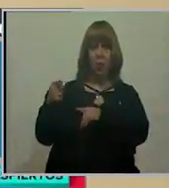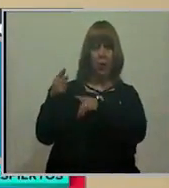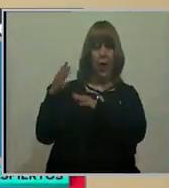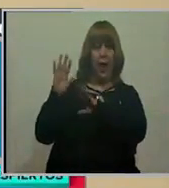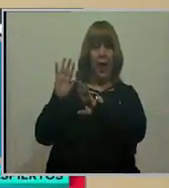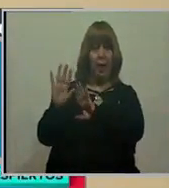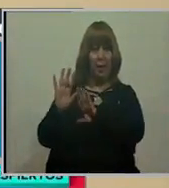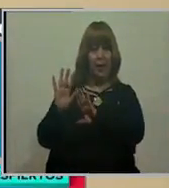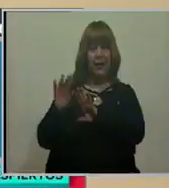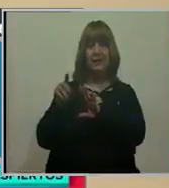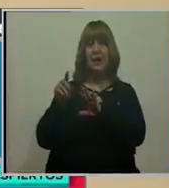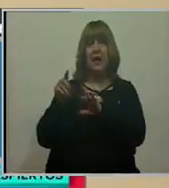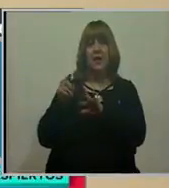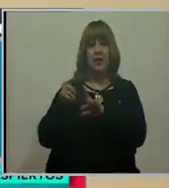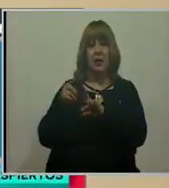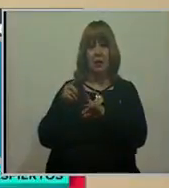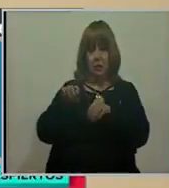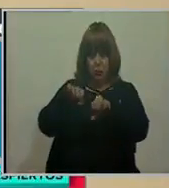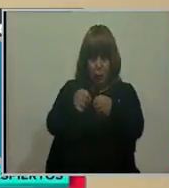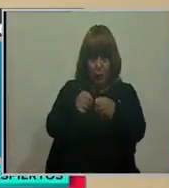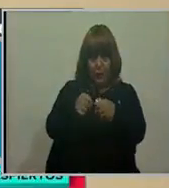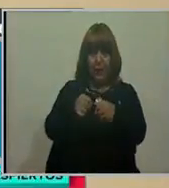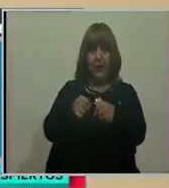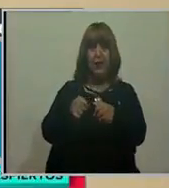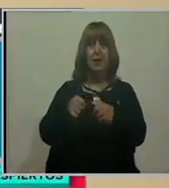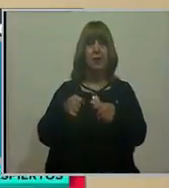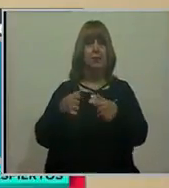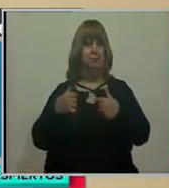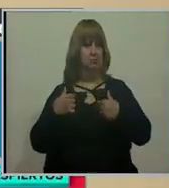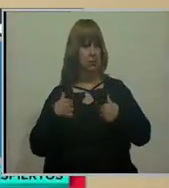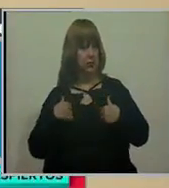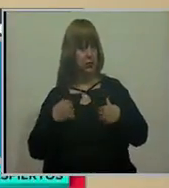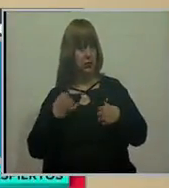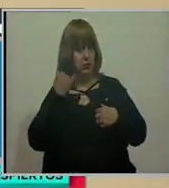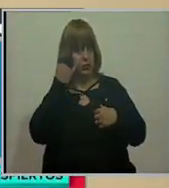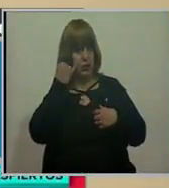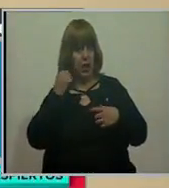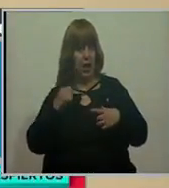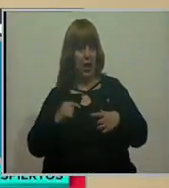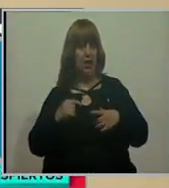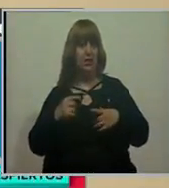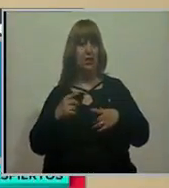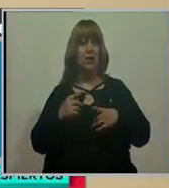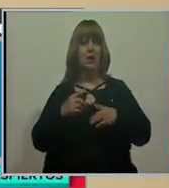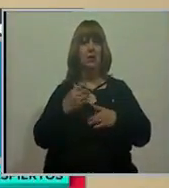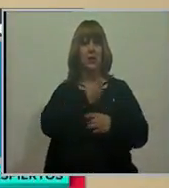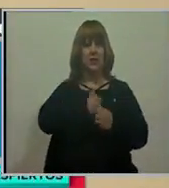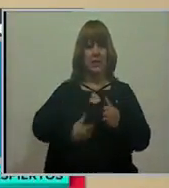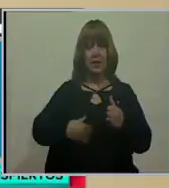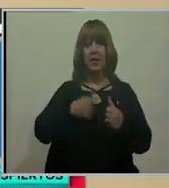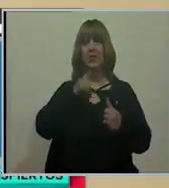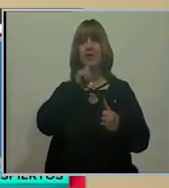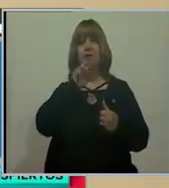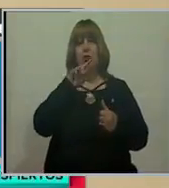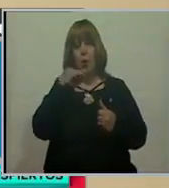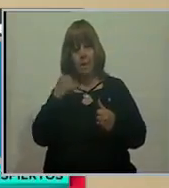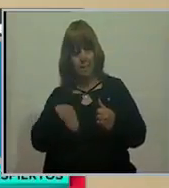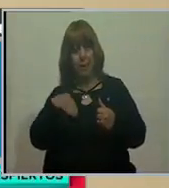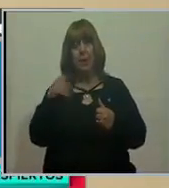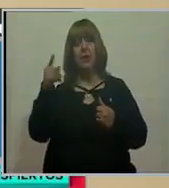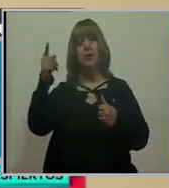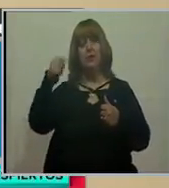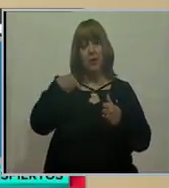Y si tienen miedo de seguridad, mira, nosotros tuvimos la visita del presidente Trump, del presidente Obama, de